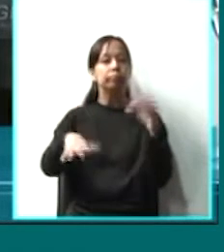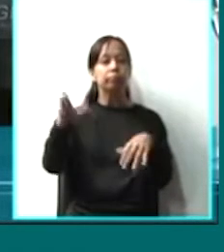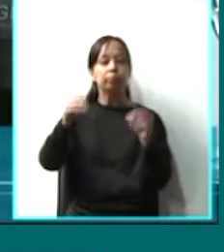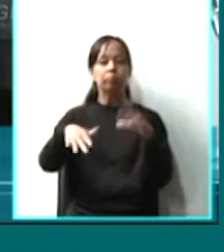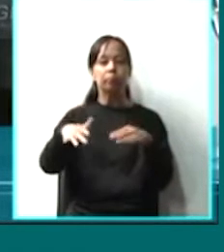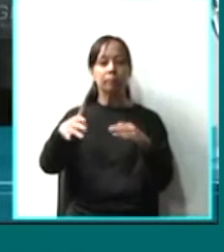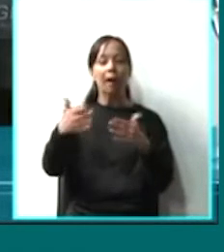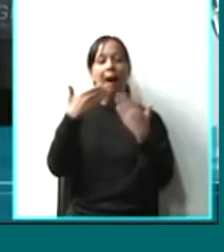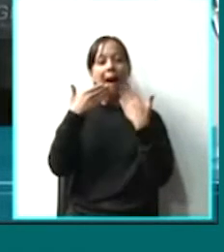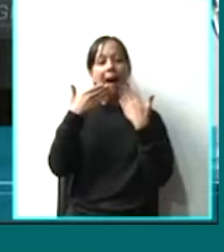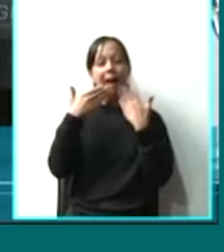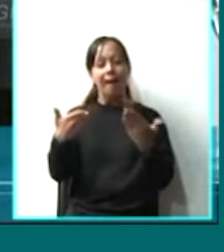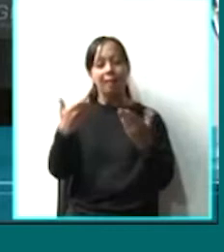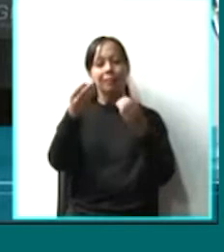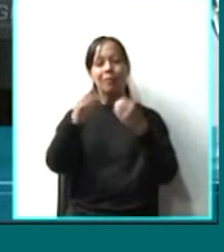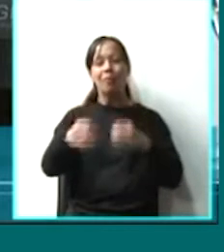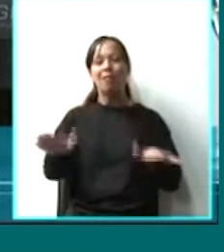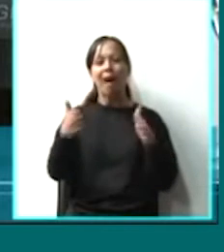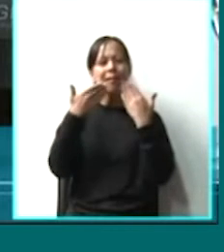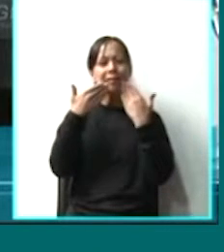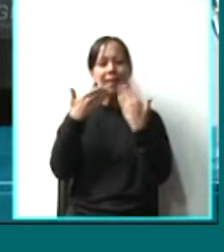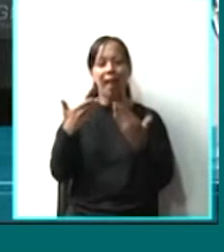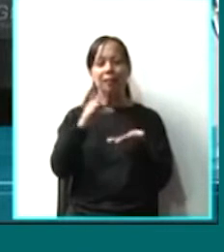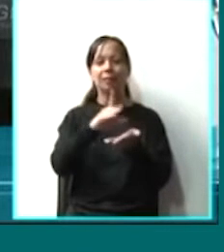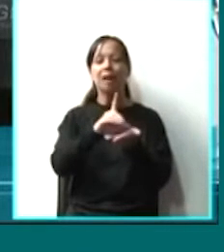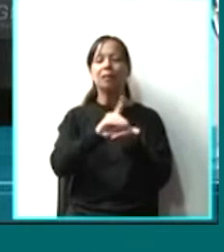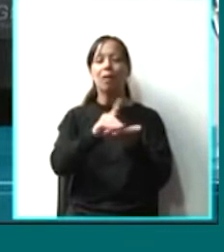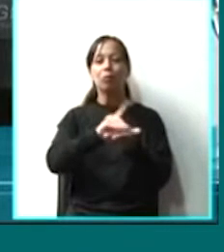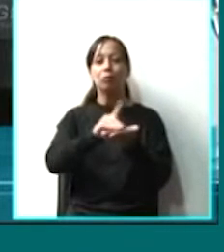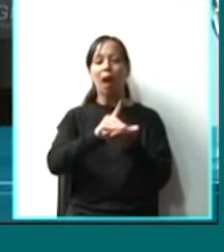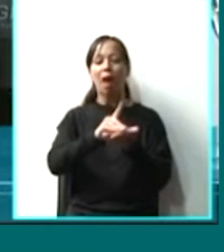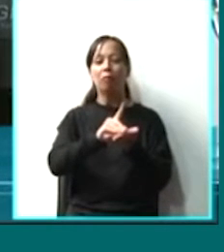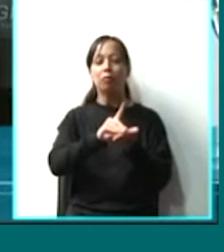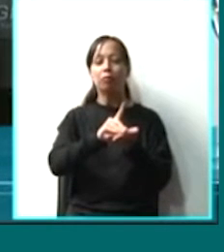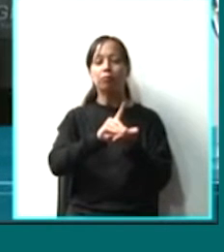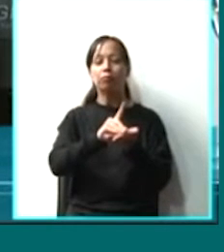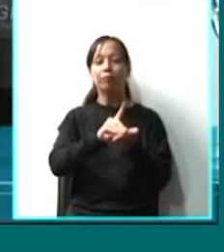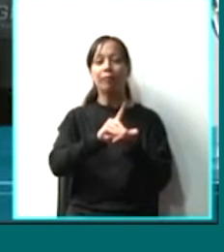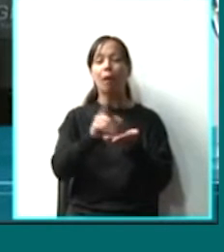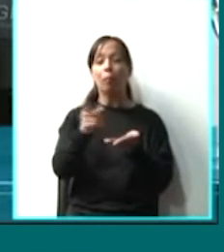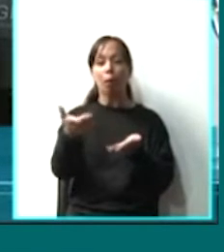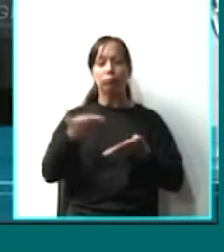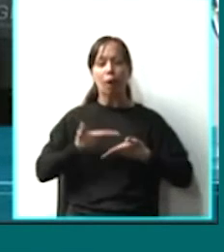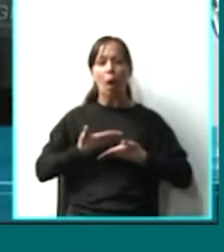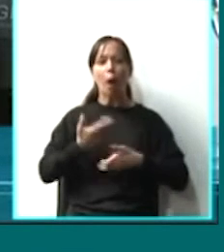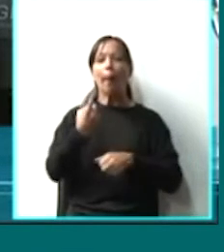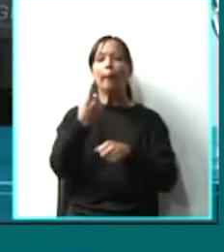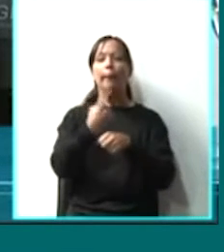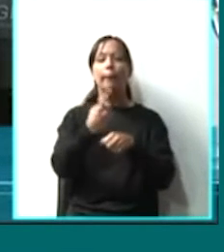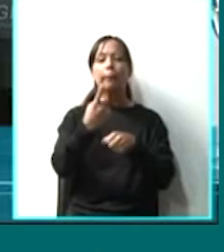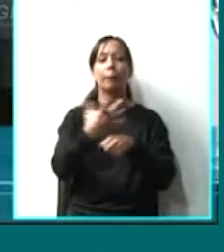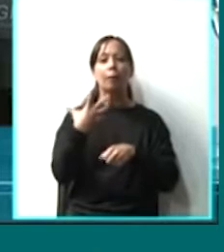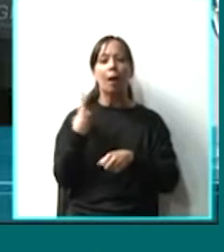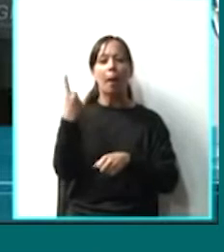comenzar agradeciendo a todos los legisladores por la confianza que depositan en mí para asumir la vicepresidencia primera de esta